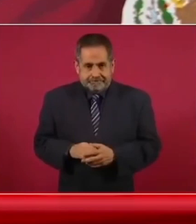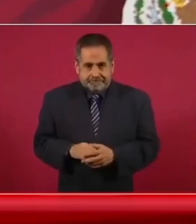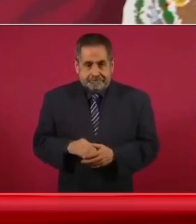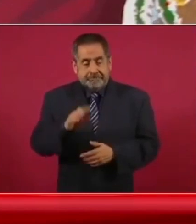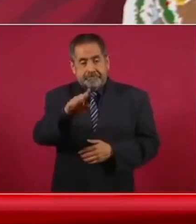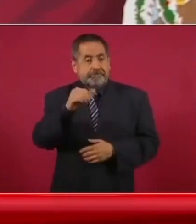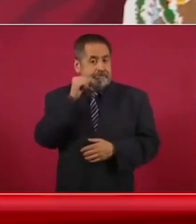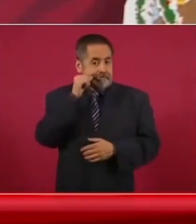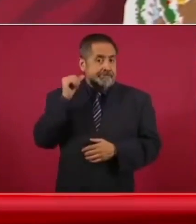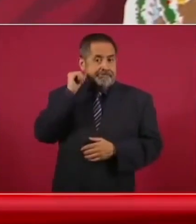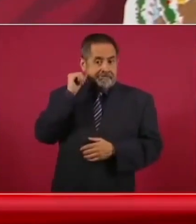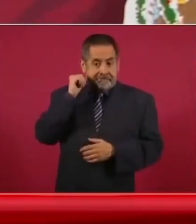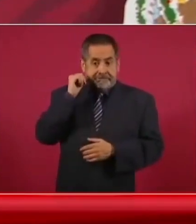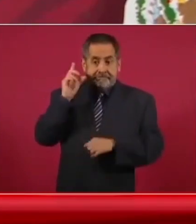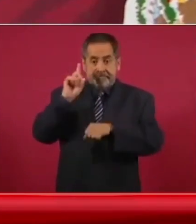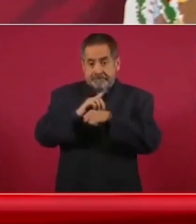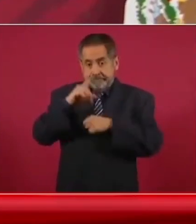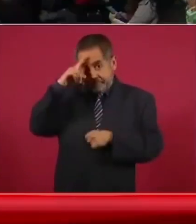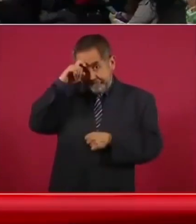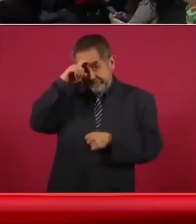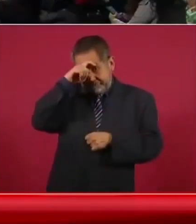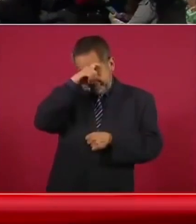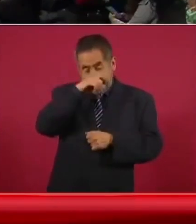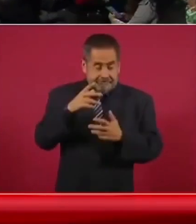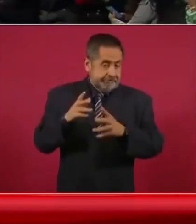ayer fue un día difícil, a pesar